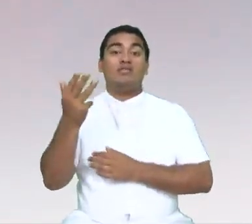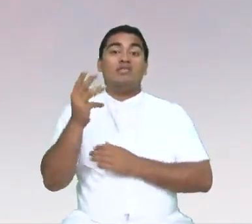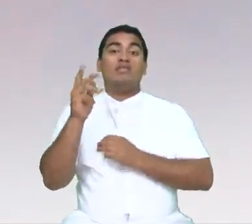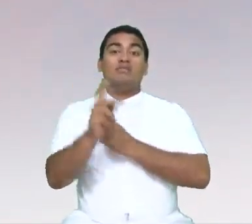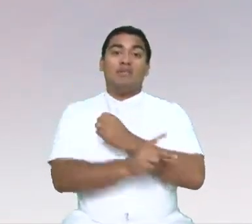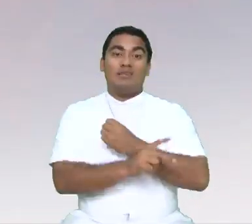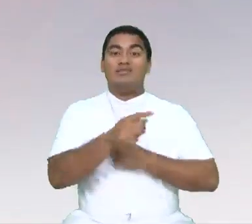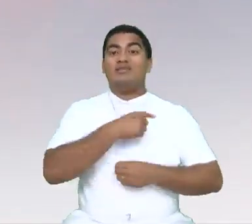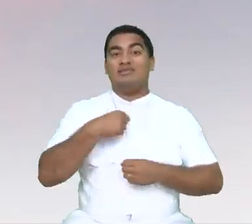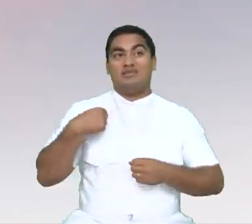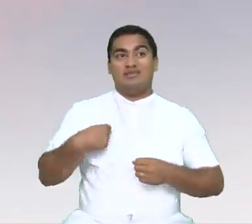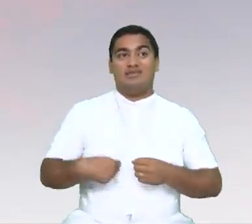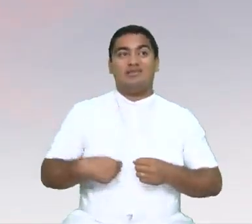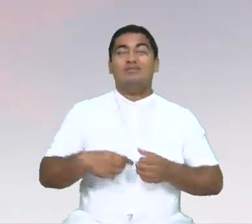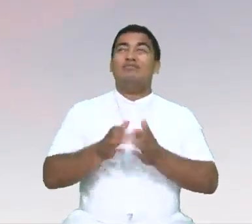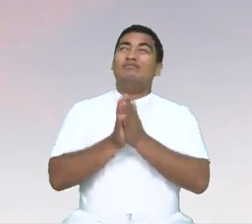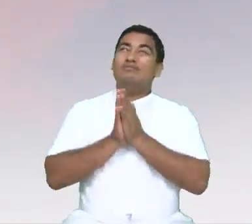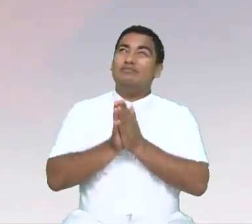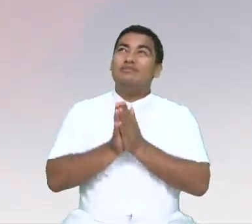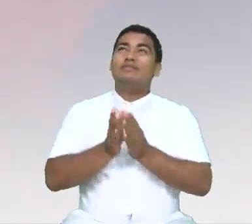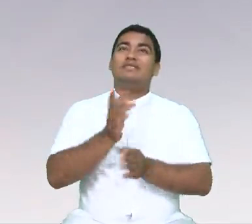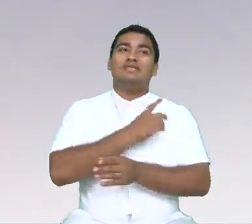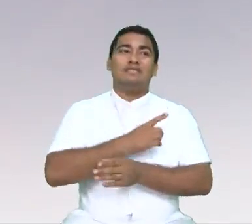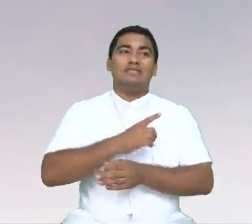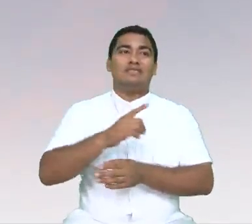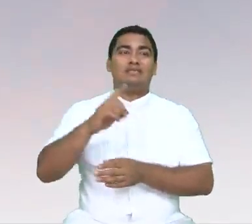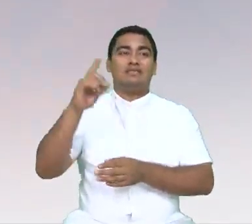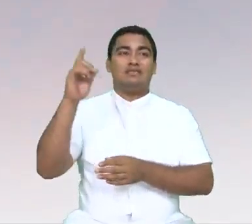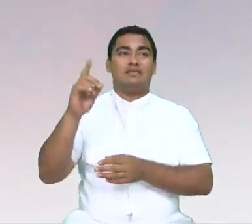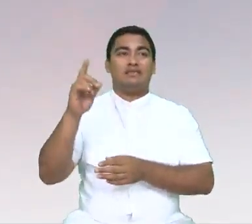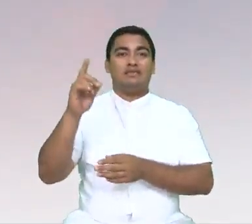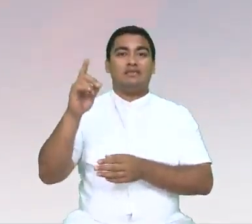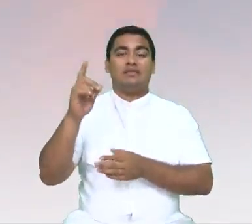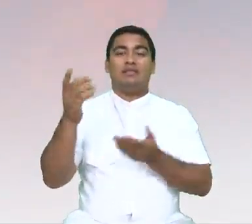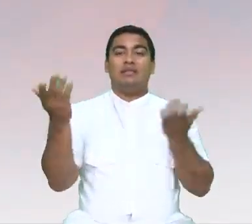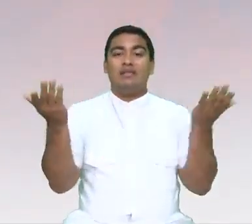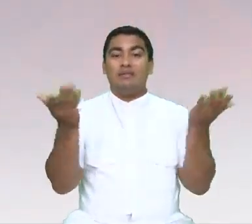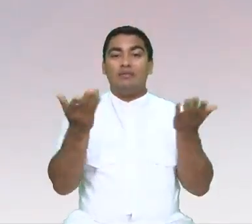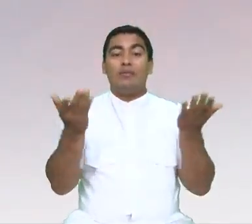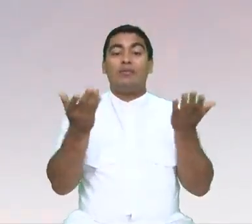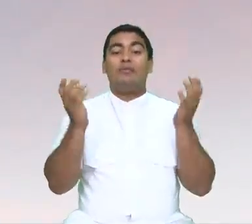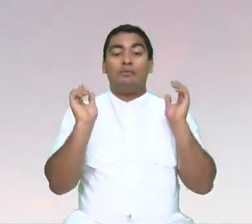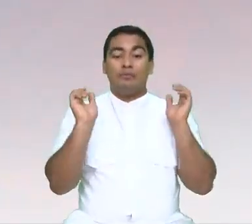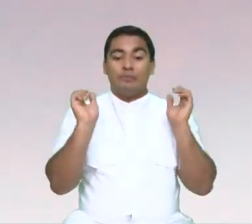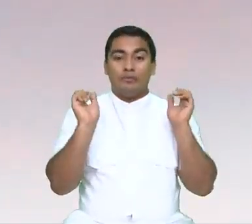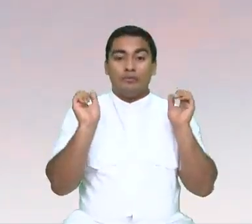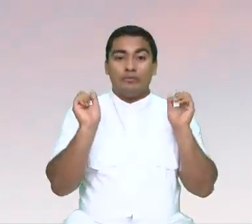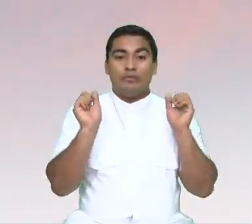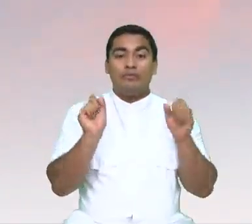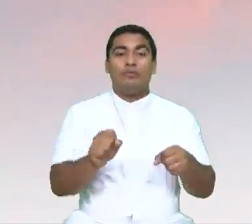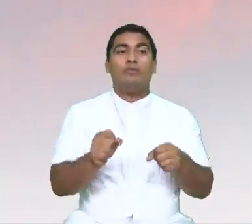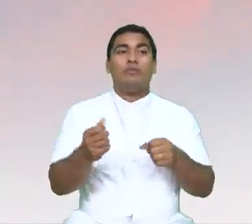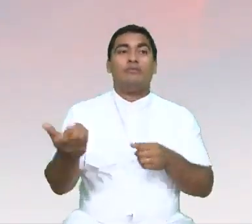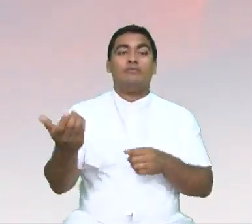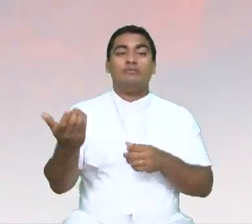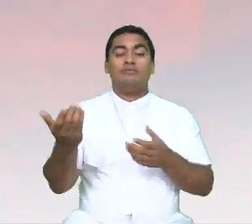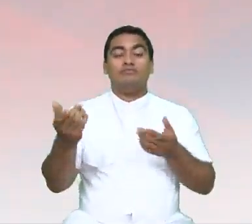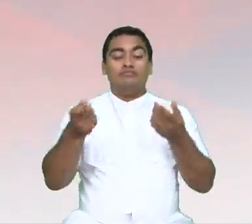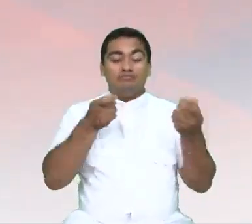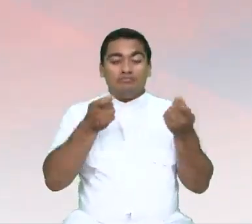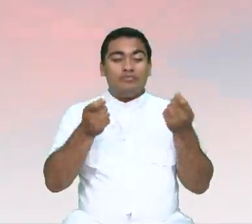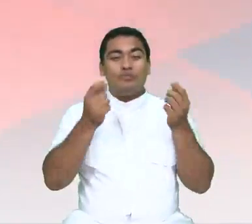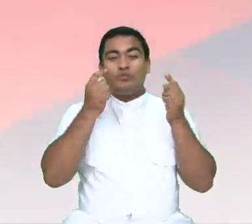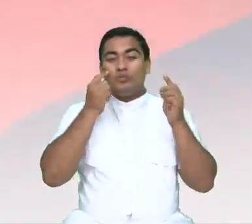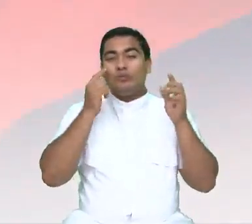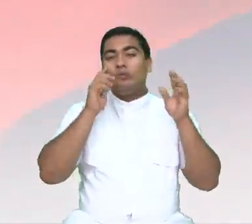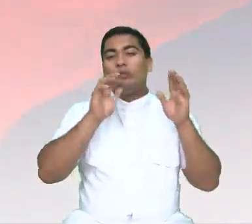Dios que esta epidemia pueda ser controlada debidamente, que afecte lo